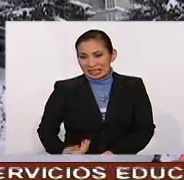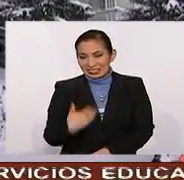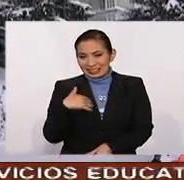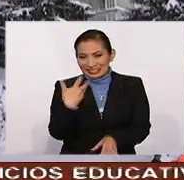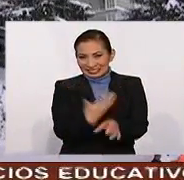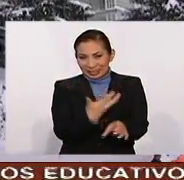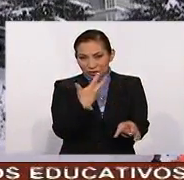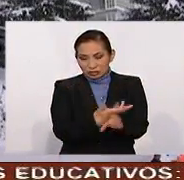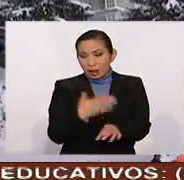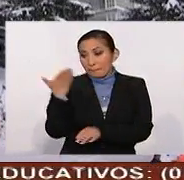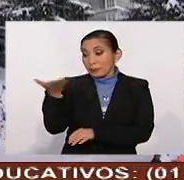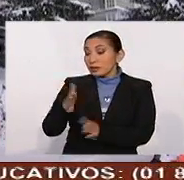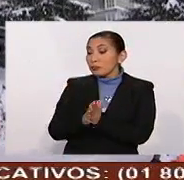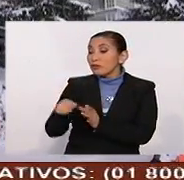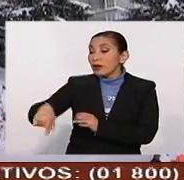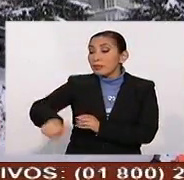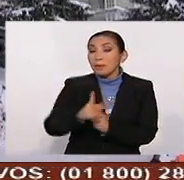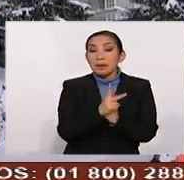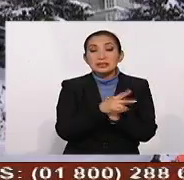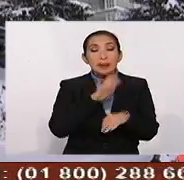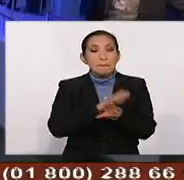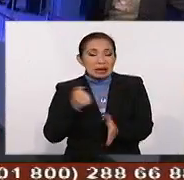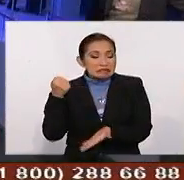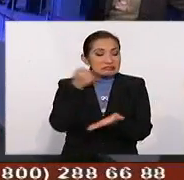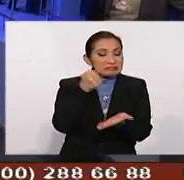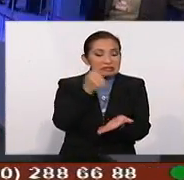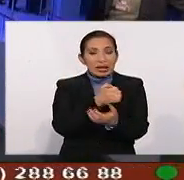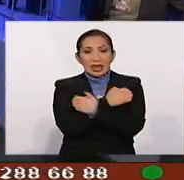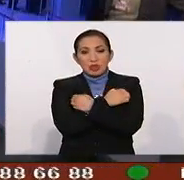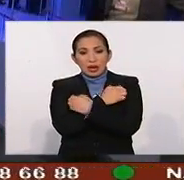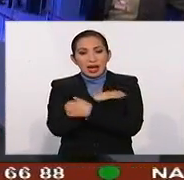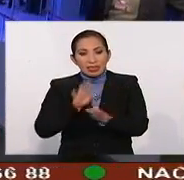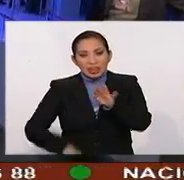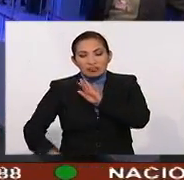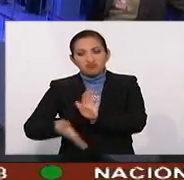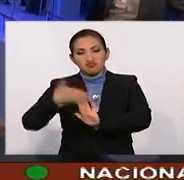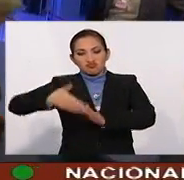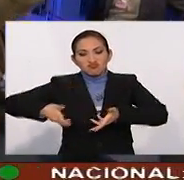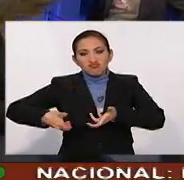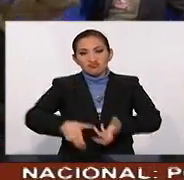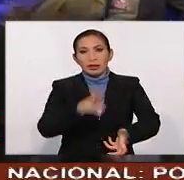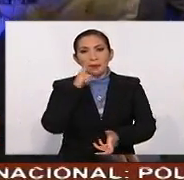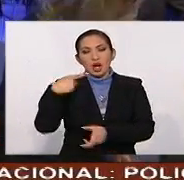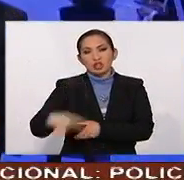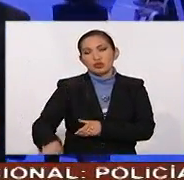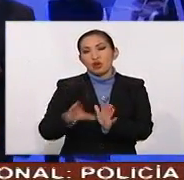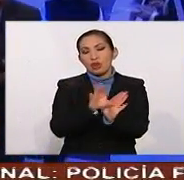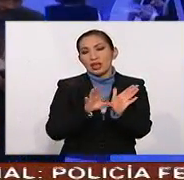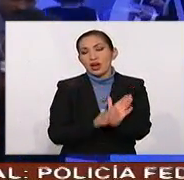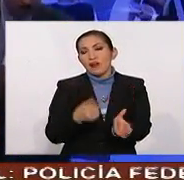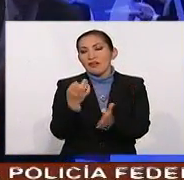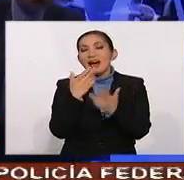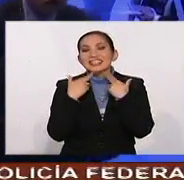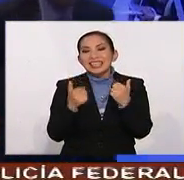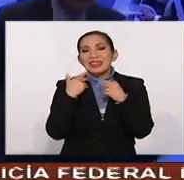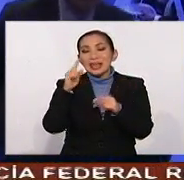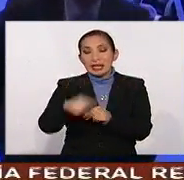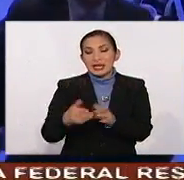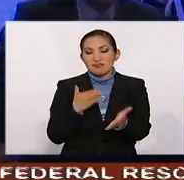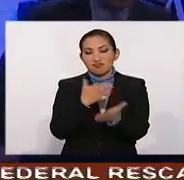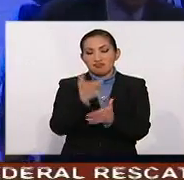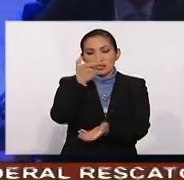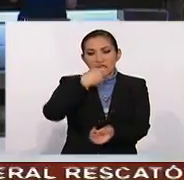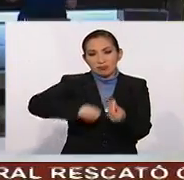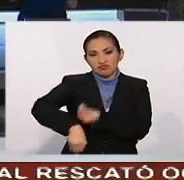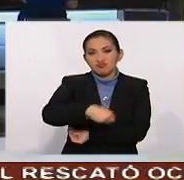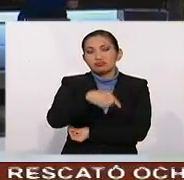Joe Biden, pidió a los gobiernos invertir más en educación e infraestructura, mejorar sus códigos fiscales y facilitar el acceso a